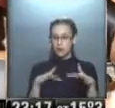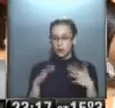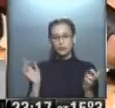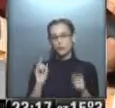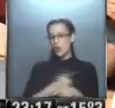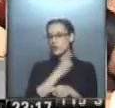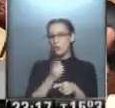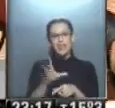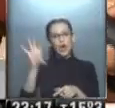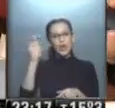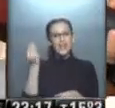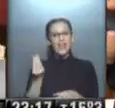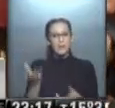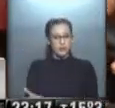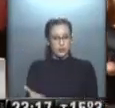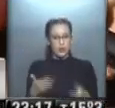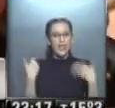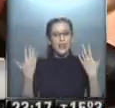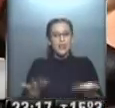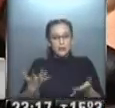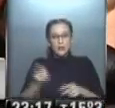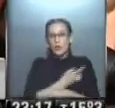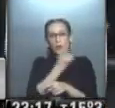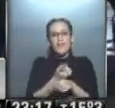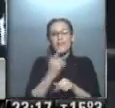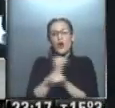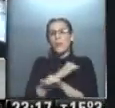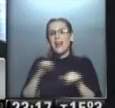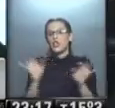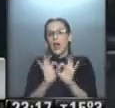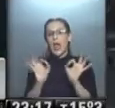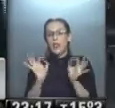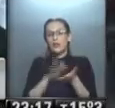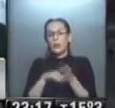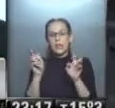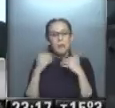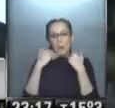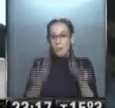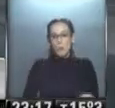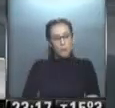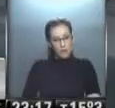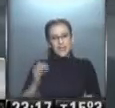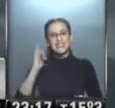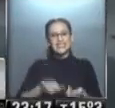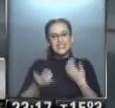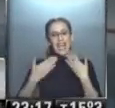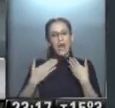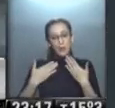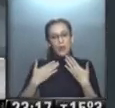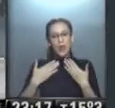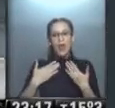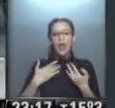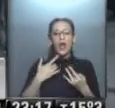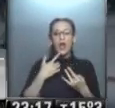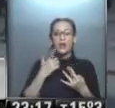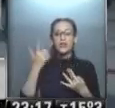No puede reconstruir qué es lo que pasó, con lo cual no pudo dar ningún tipo de información a ese respecto. Pero sí hizo una referencia a que él